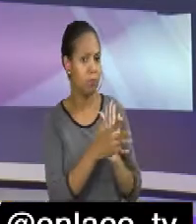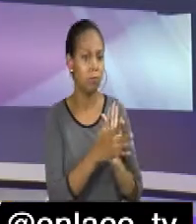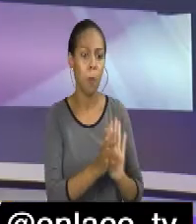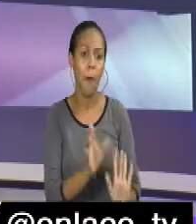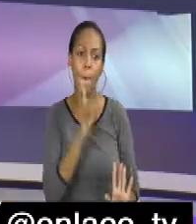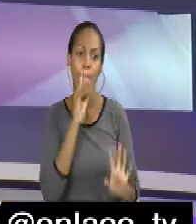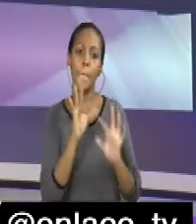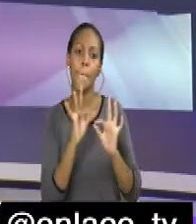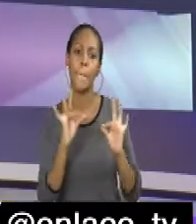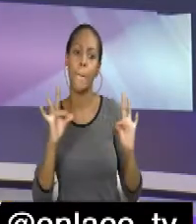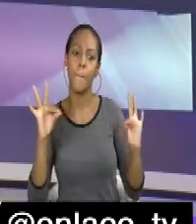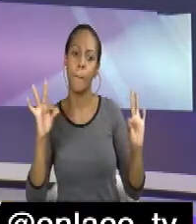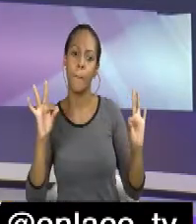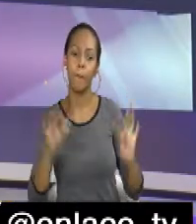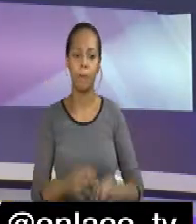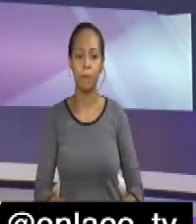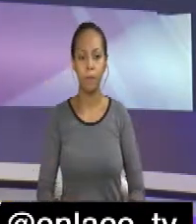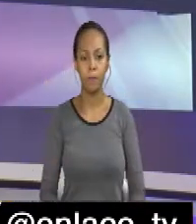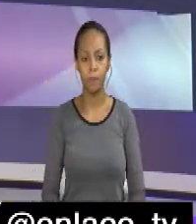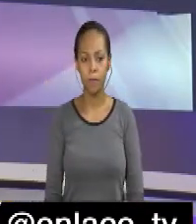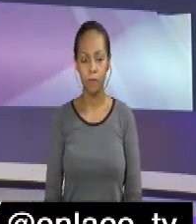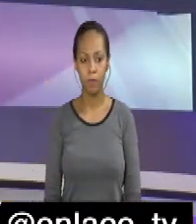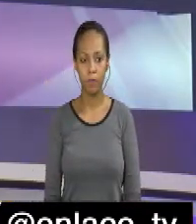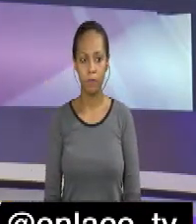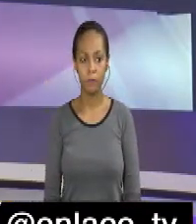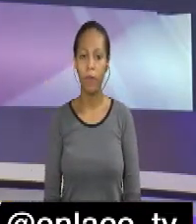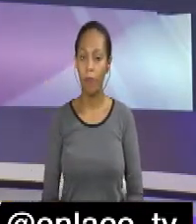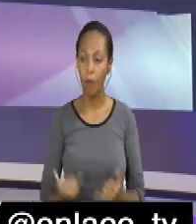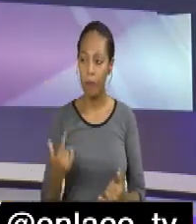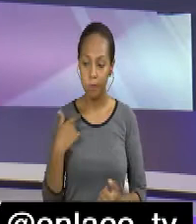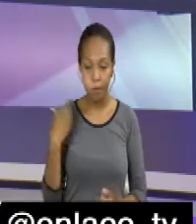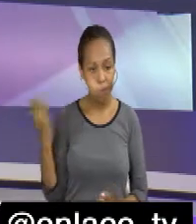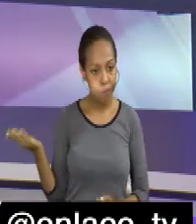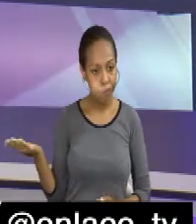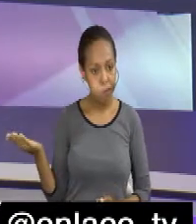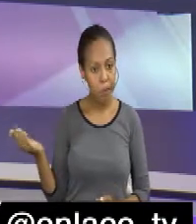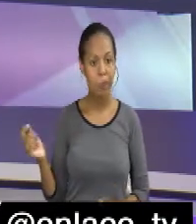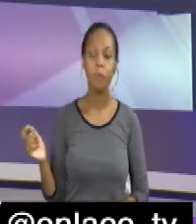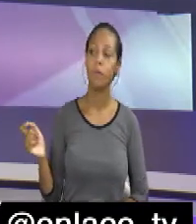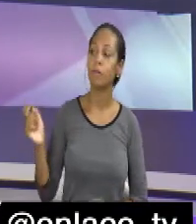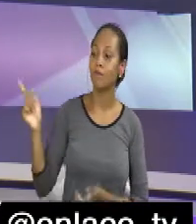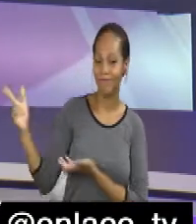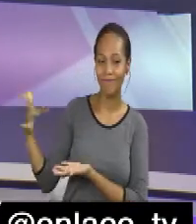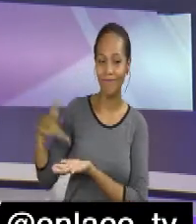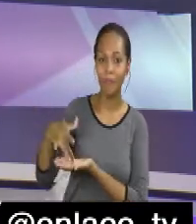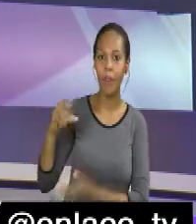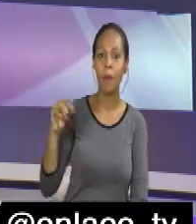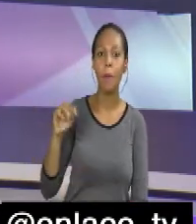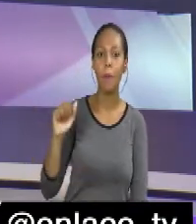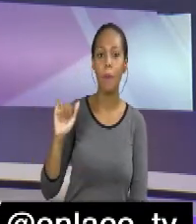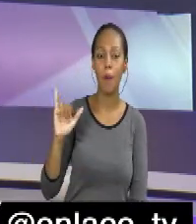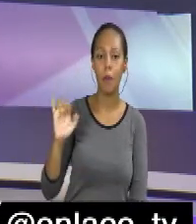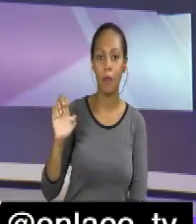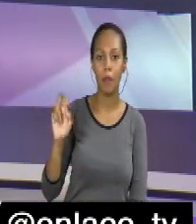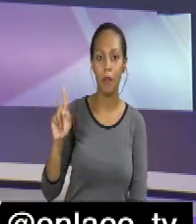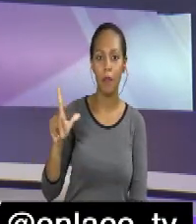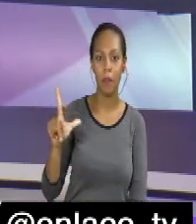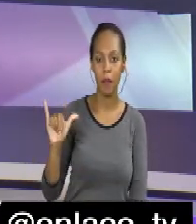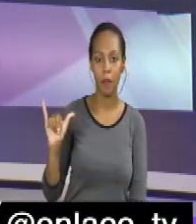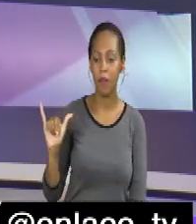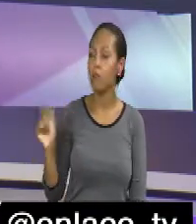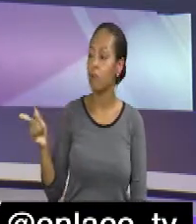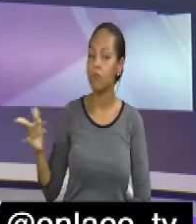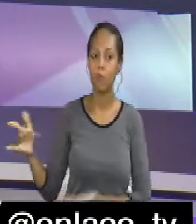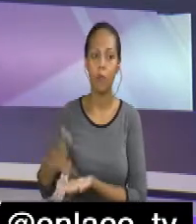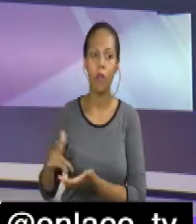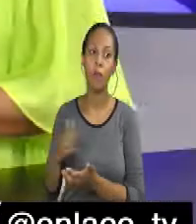Muy bien, en el set de Enlace Noticias se encuentra Mayela Ulloque, secretaria de Gobierno, para hablarnos de las conclusiones del seguimiento de este Consejo Nacional Electoral